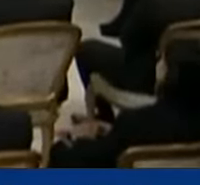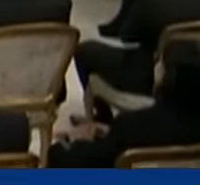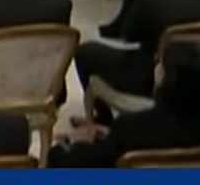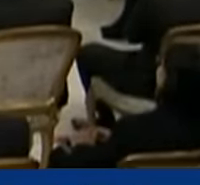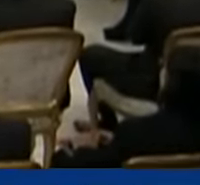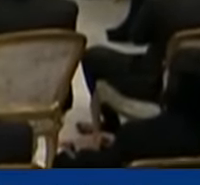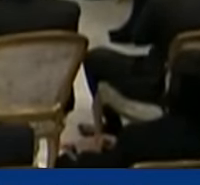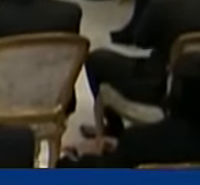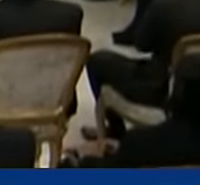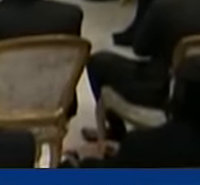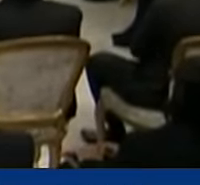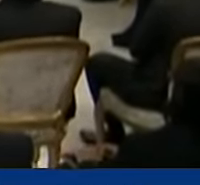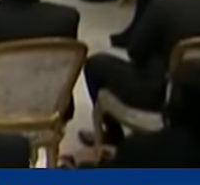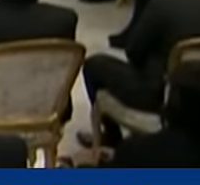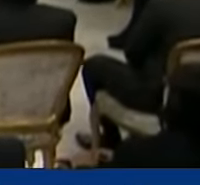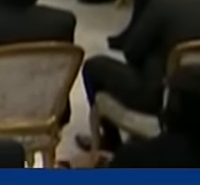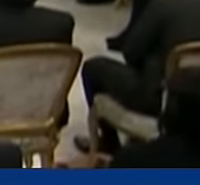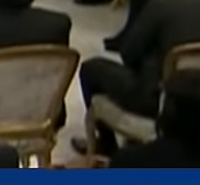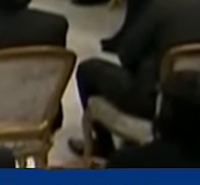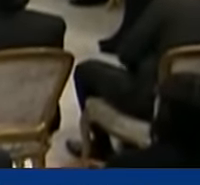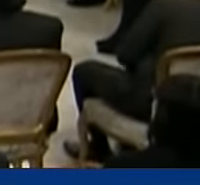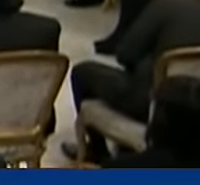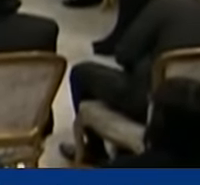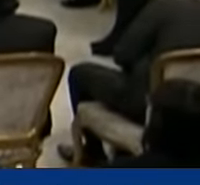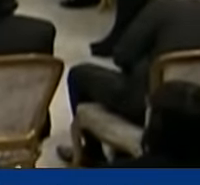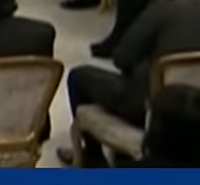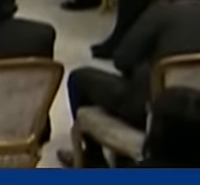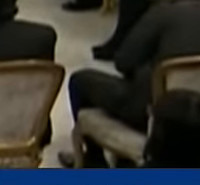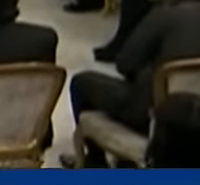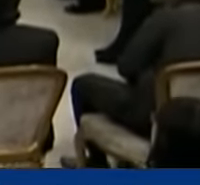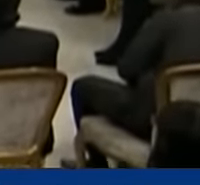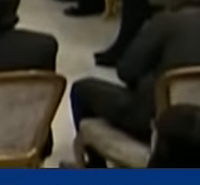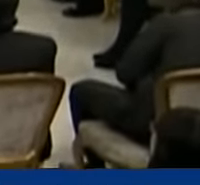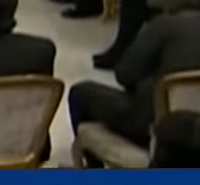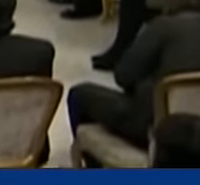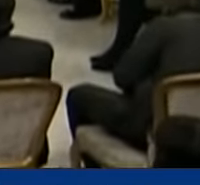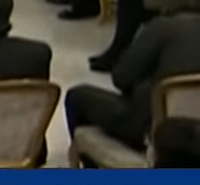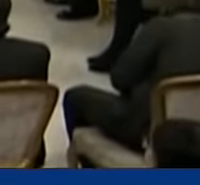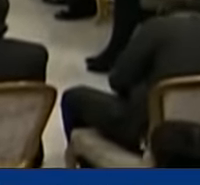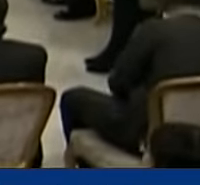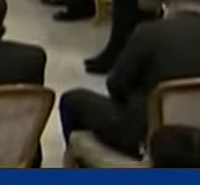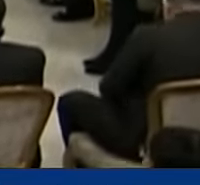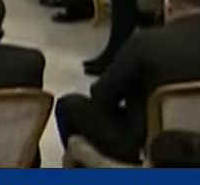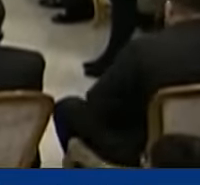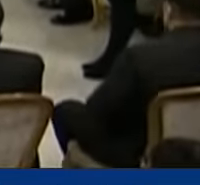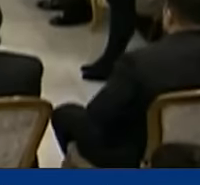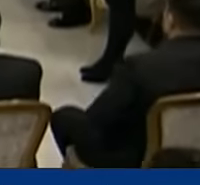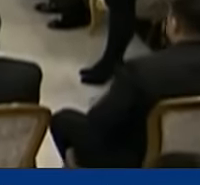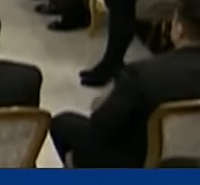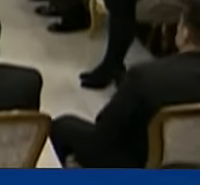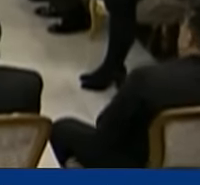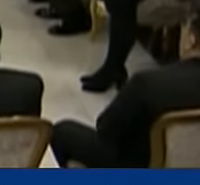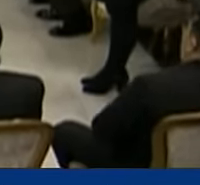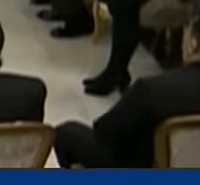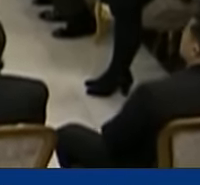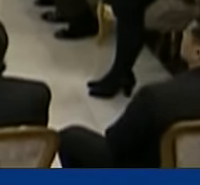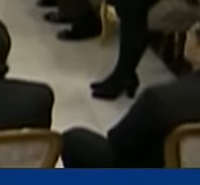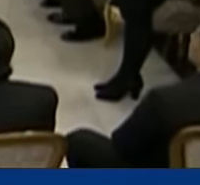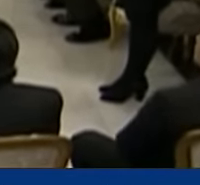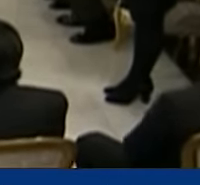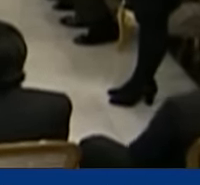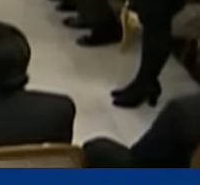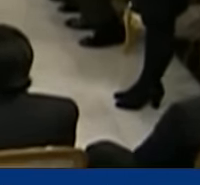factibilidad técnico-económica para el desarrollo del área Barracuda, ubicada en aguas territoriales